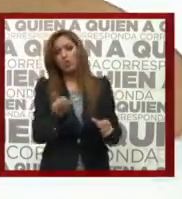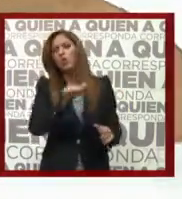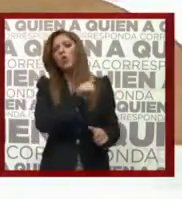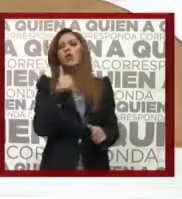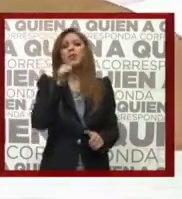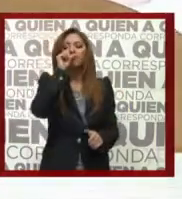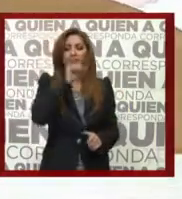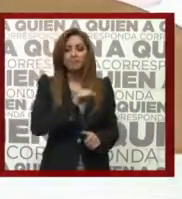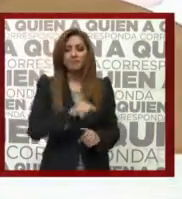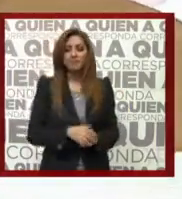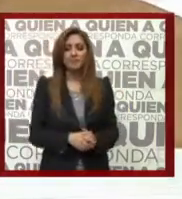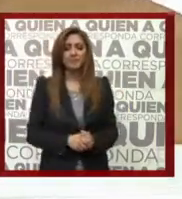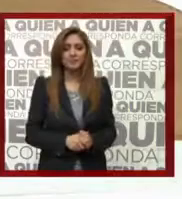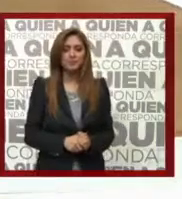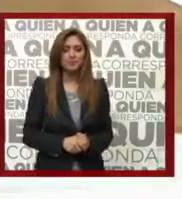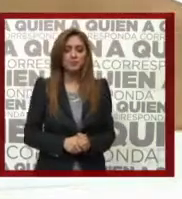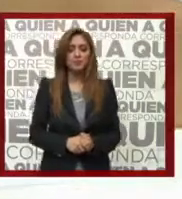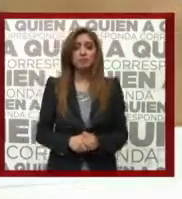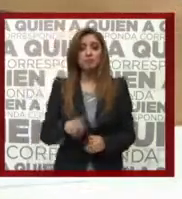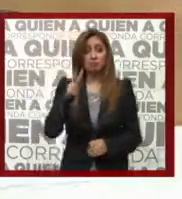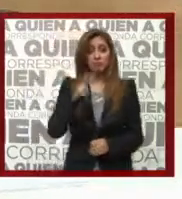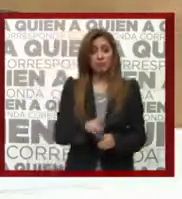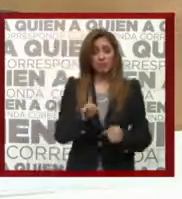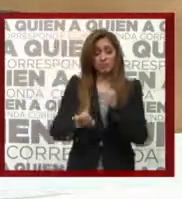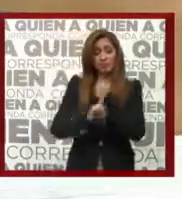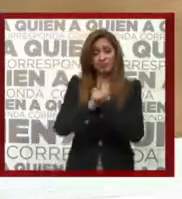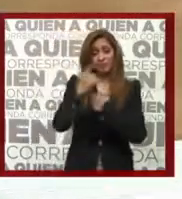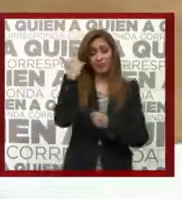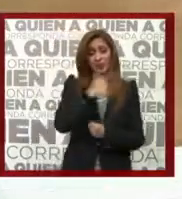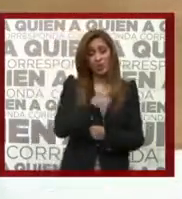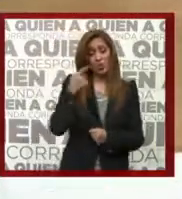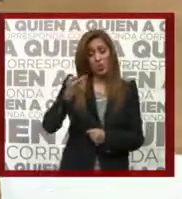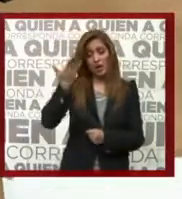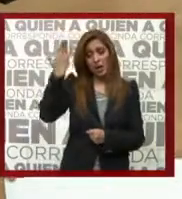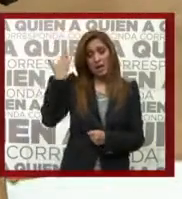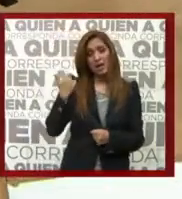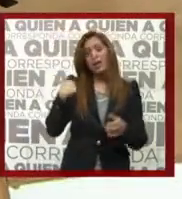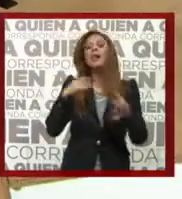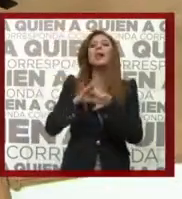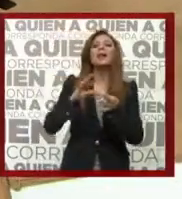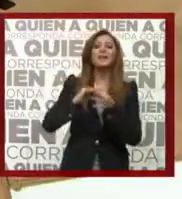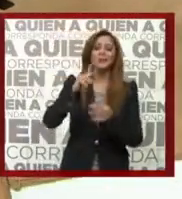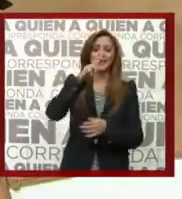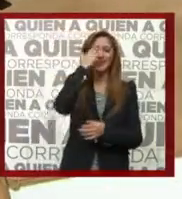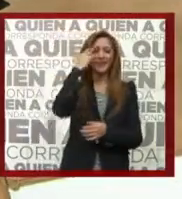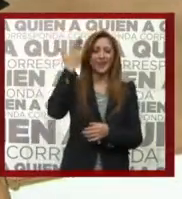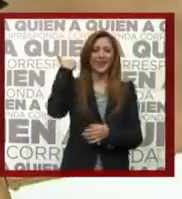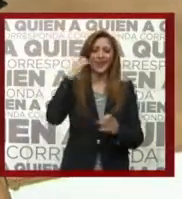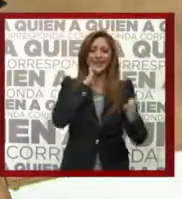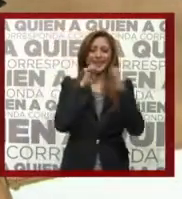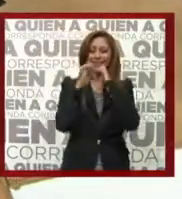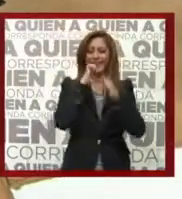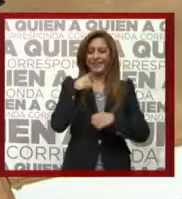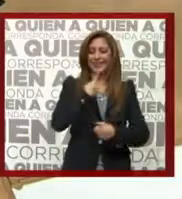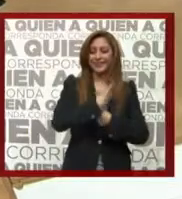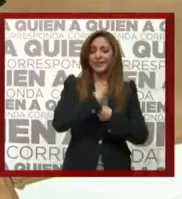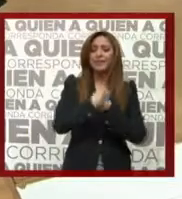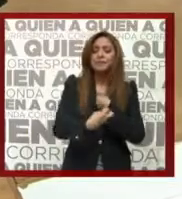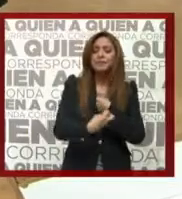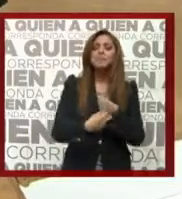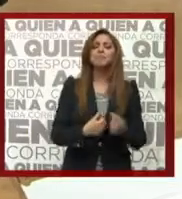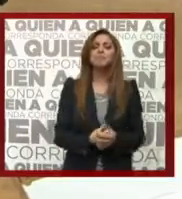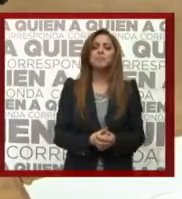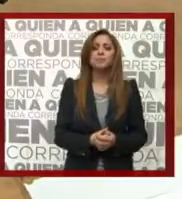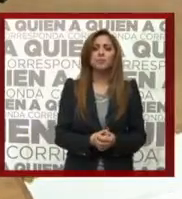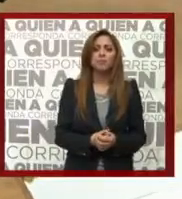que no. No, y además hay consecuencias tremendas, porque era lo que decías tú un poco la última vez que me hiciste favor de invitarme. Cuando